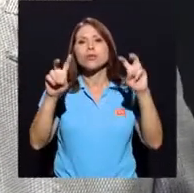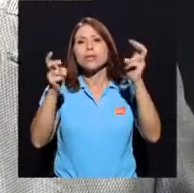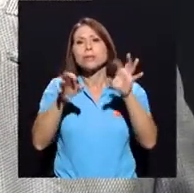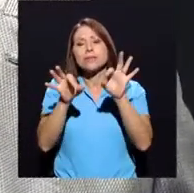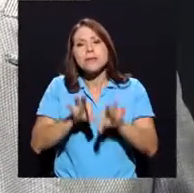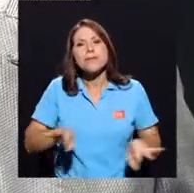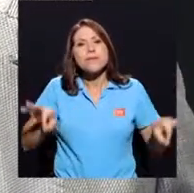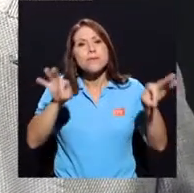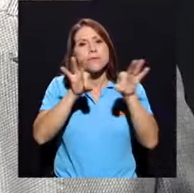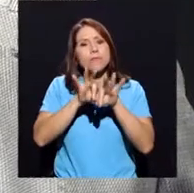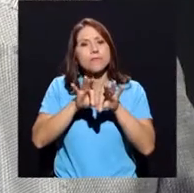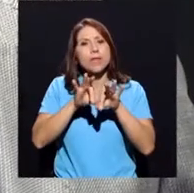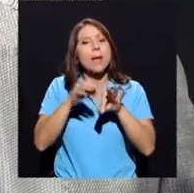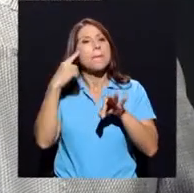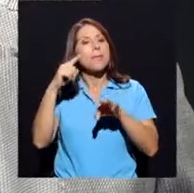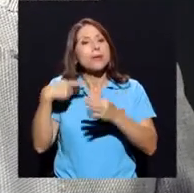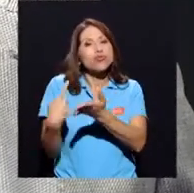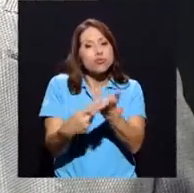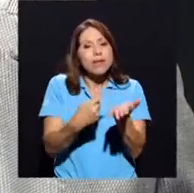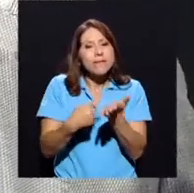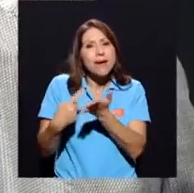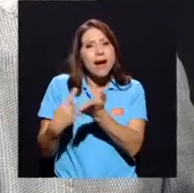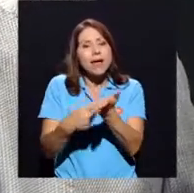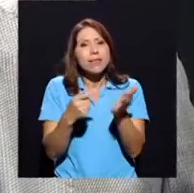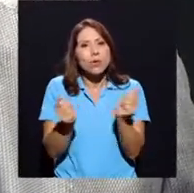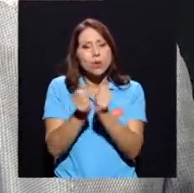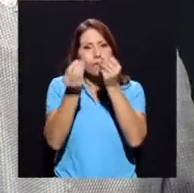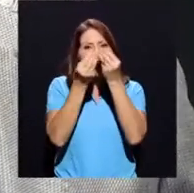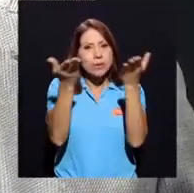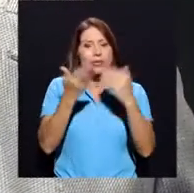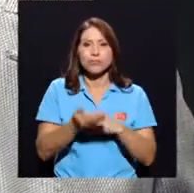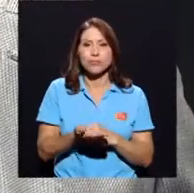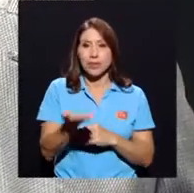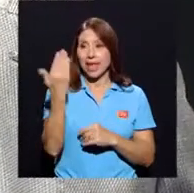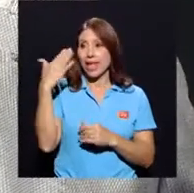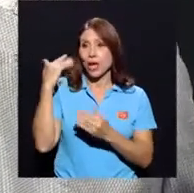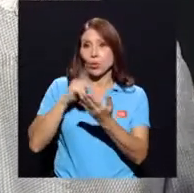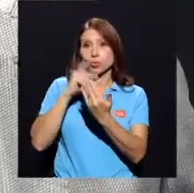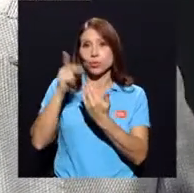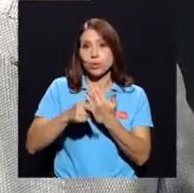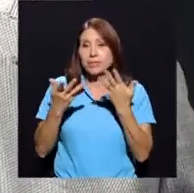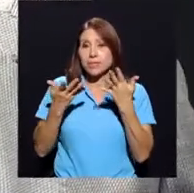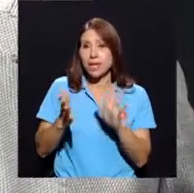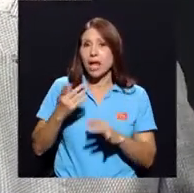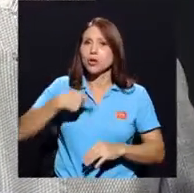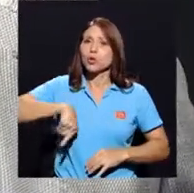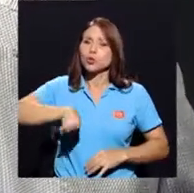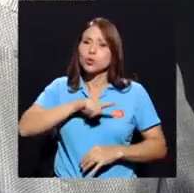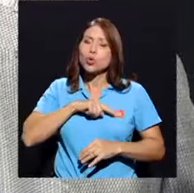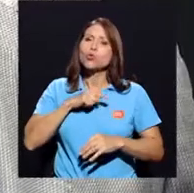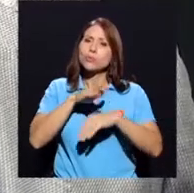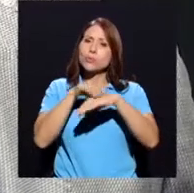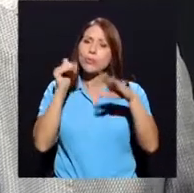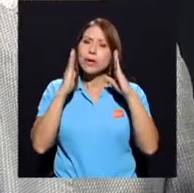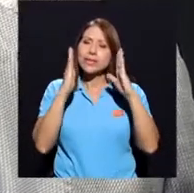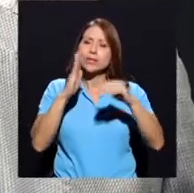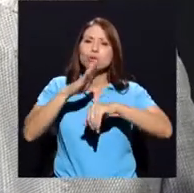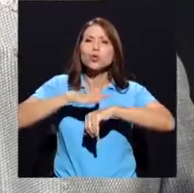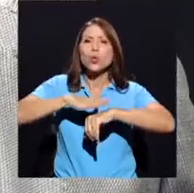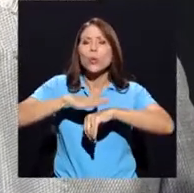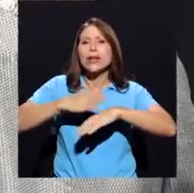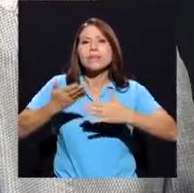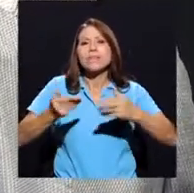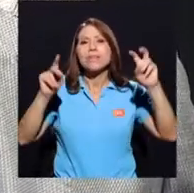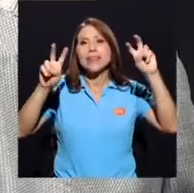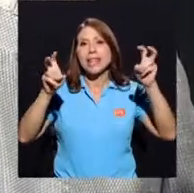contribuya a un debate informado en otras en otros programas hemos tenido la oportunidad de llamar la atención sobre temas que